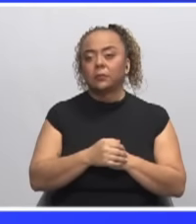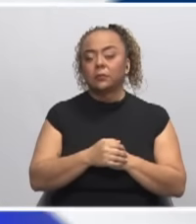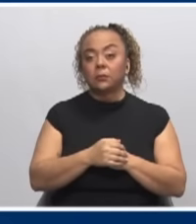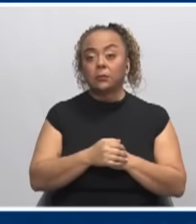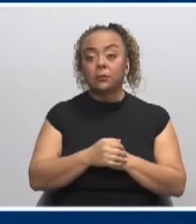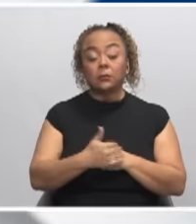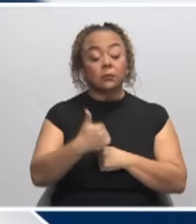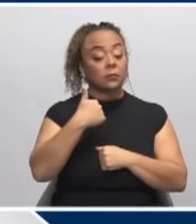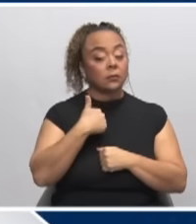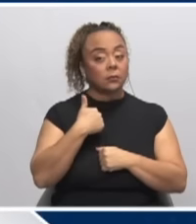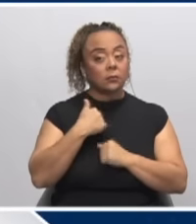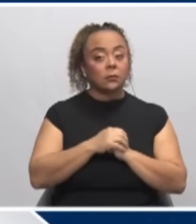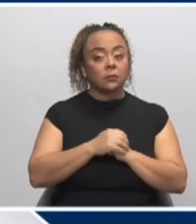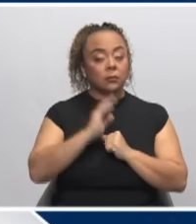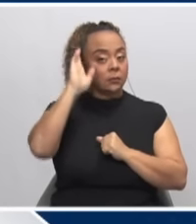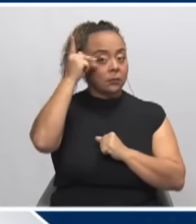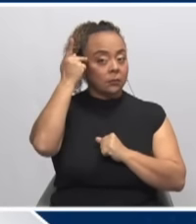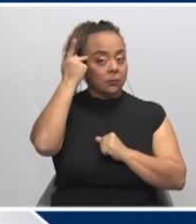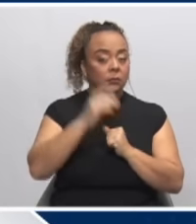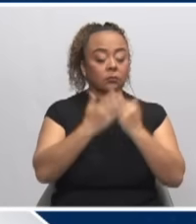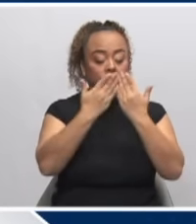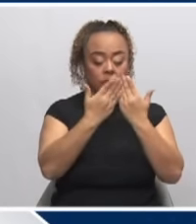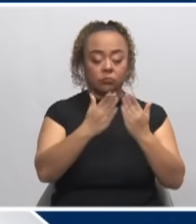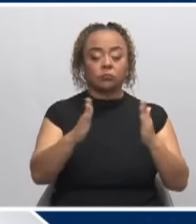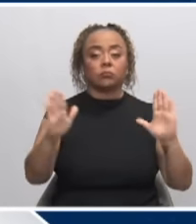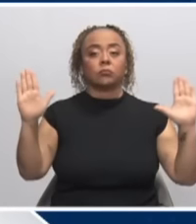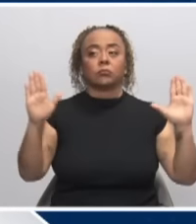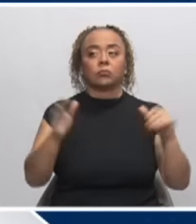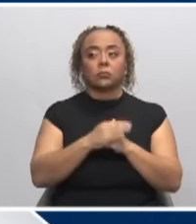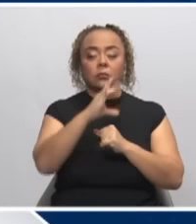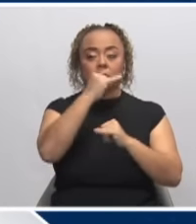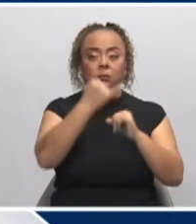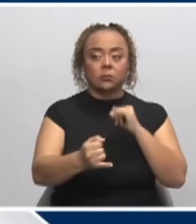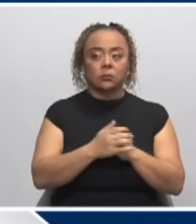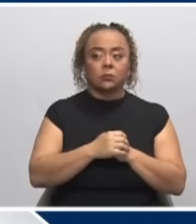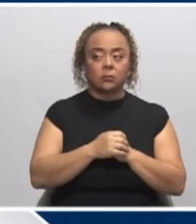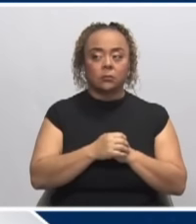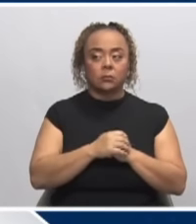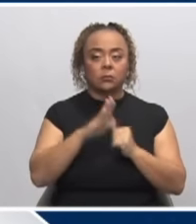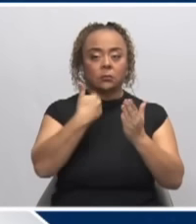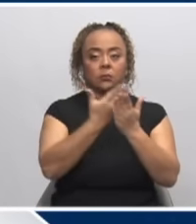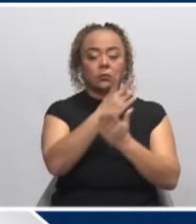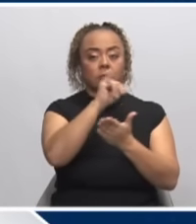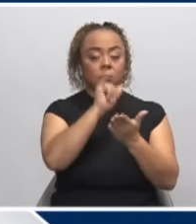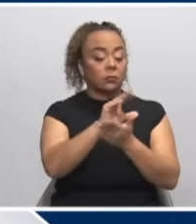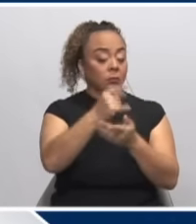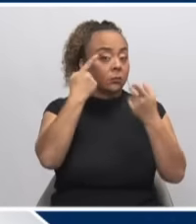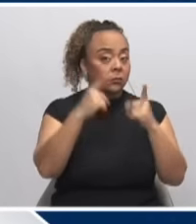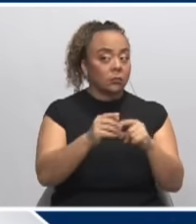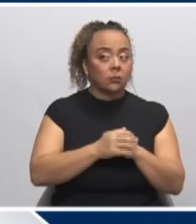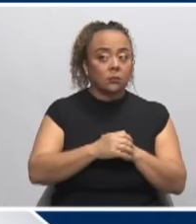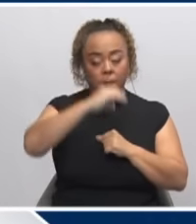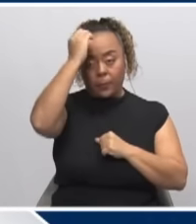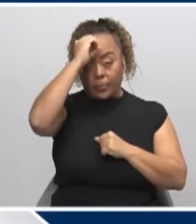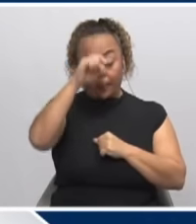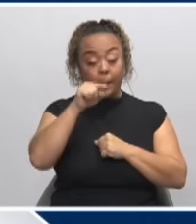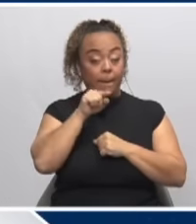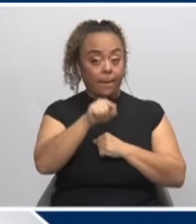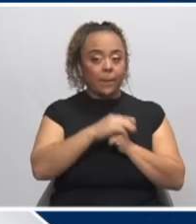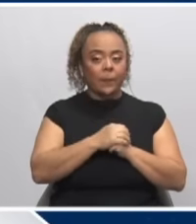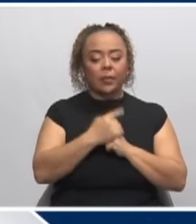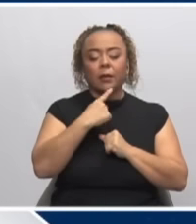va a tener una política de puertas abiertas y al final llega y esto no sucede obviamente él sale a